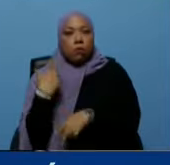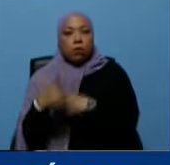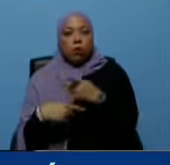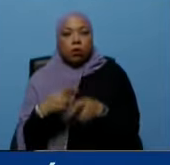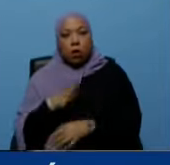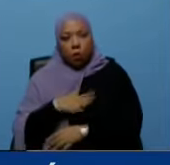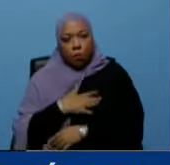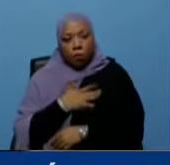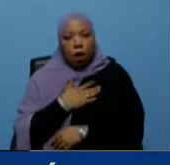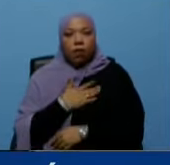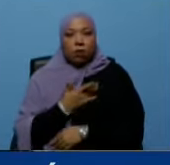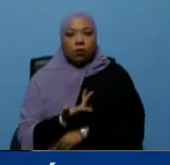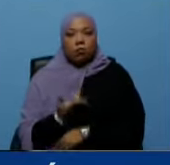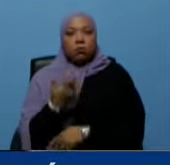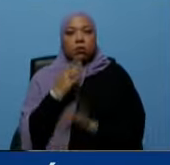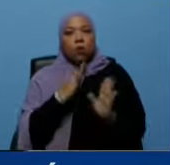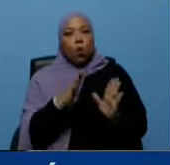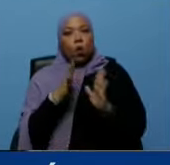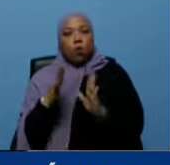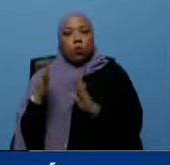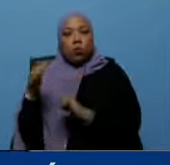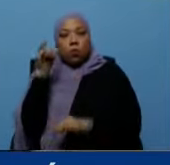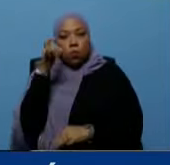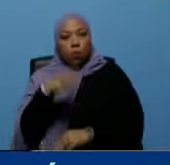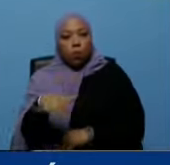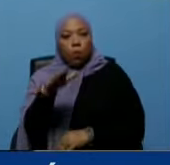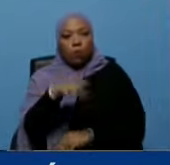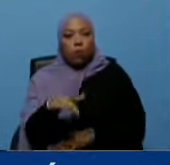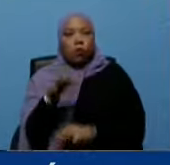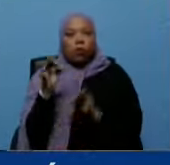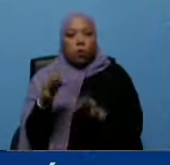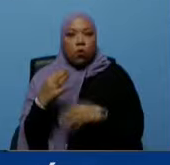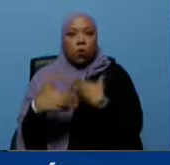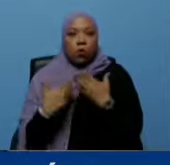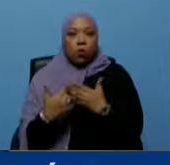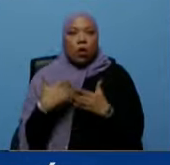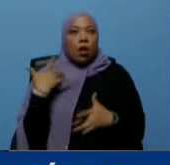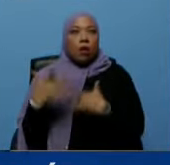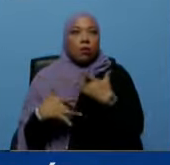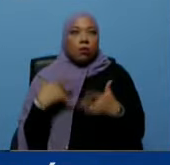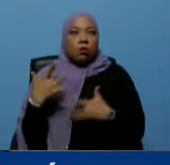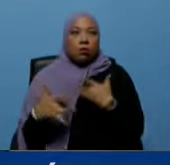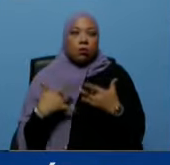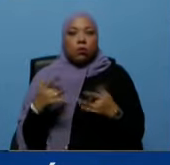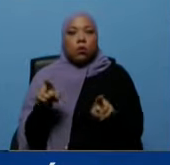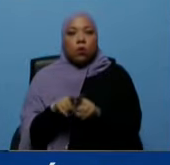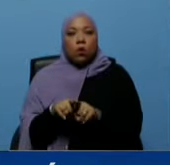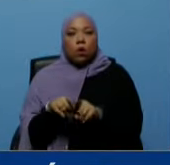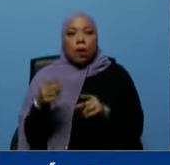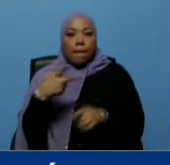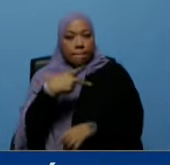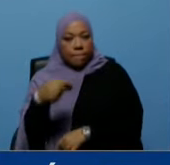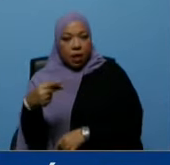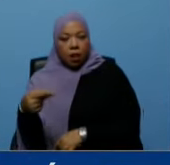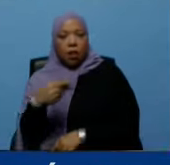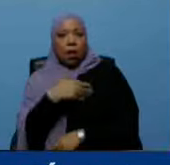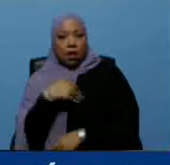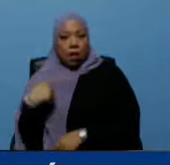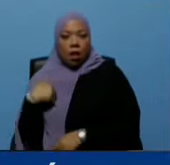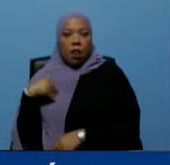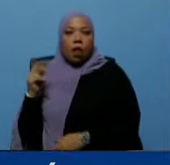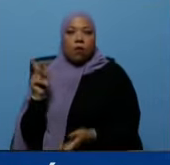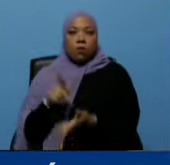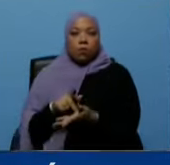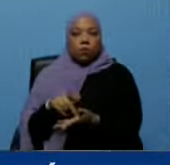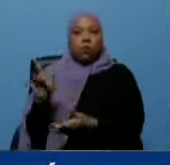se puede, con la organización del poder popular. Somos aquí, y esta Valera que usted quiere, aquí